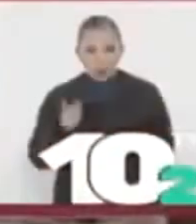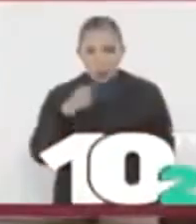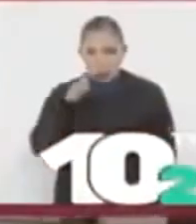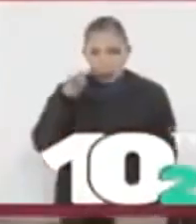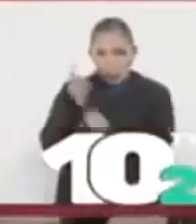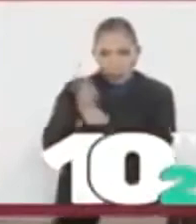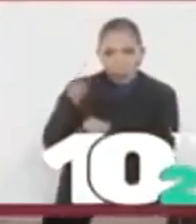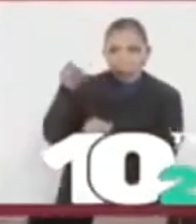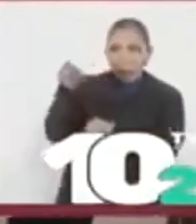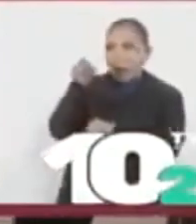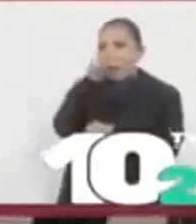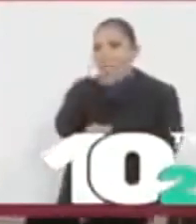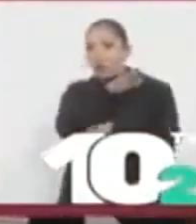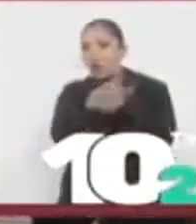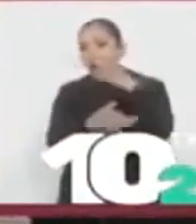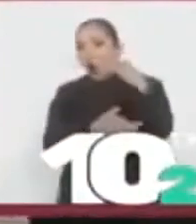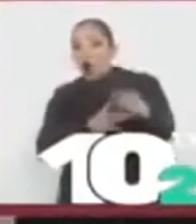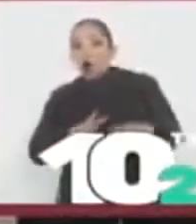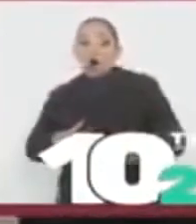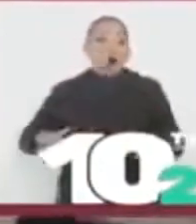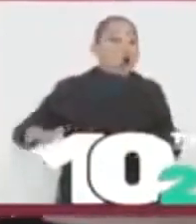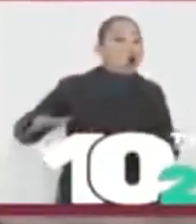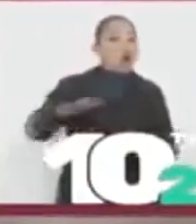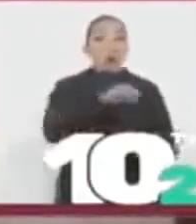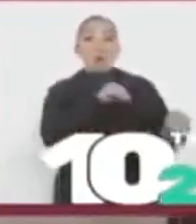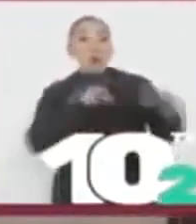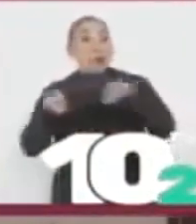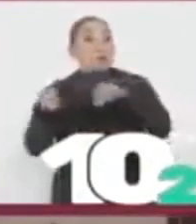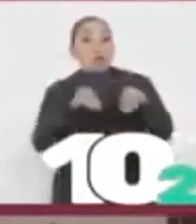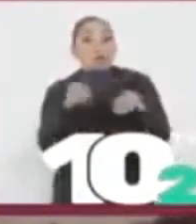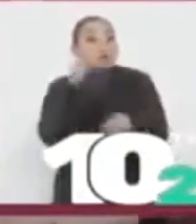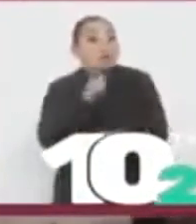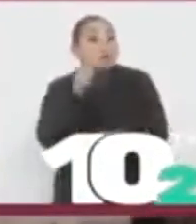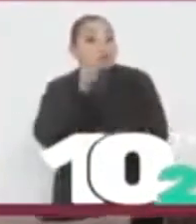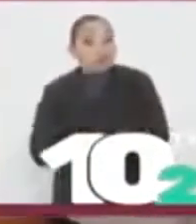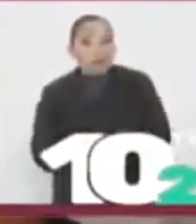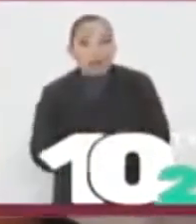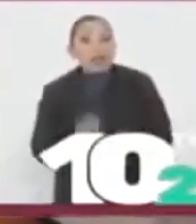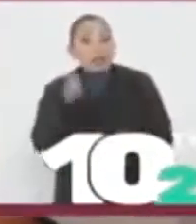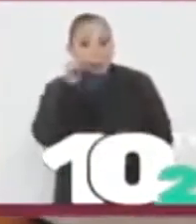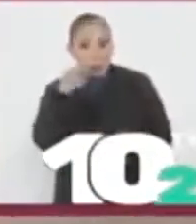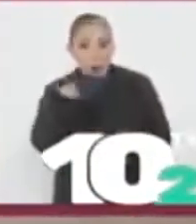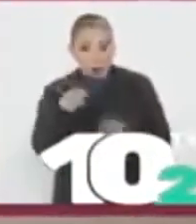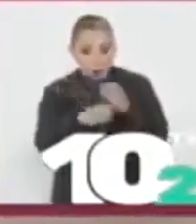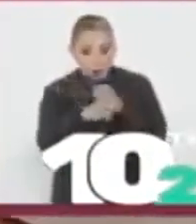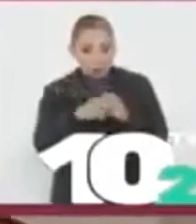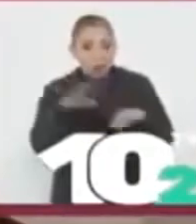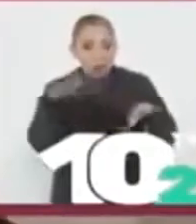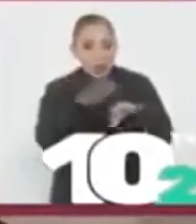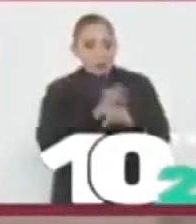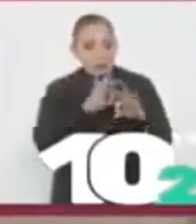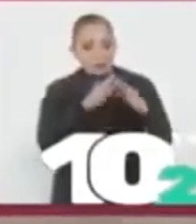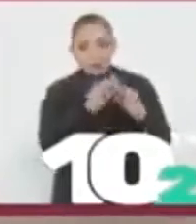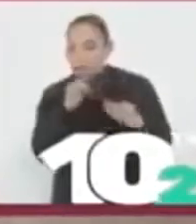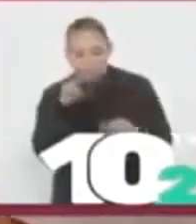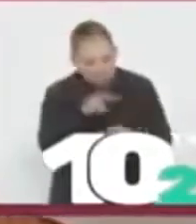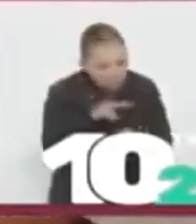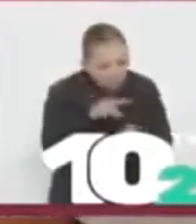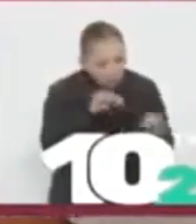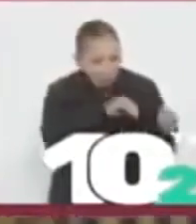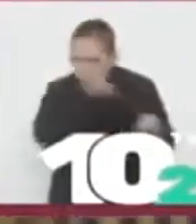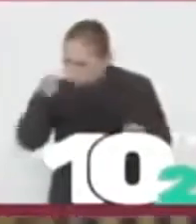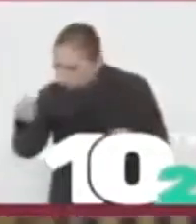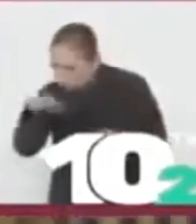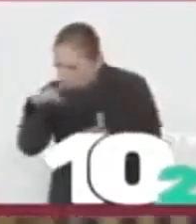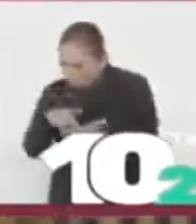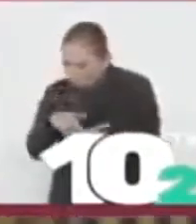Como podrás darte cuenta, todo a tu alrededor es movimiento. Siempre que un objeto cambia de forma o